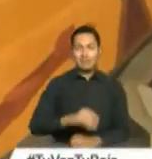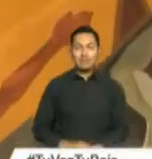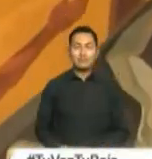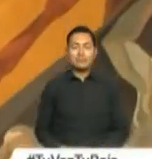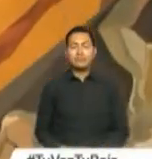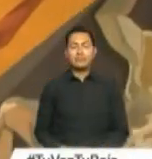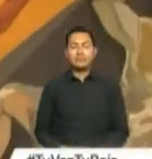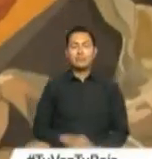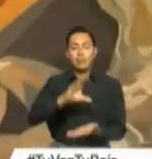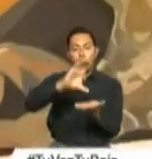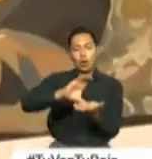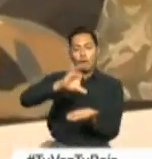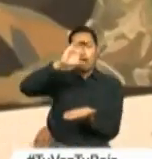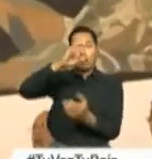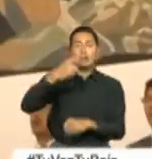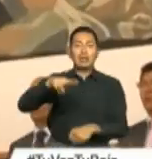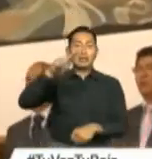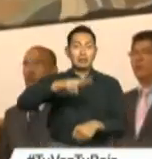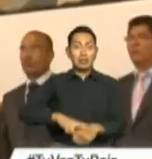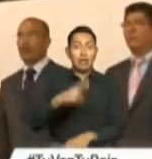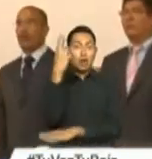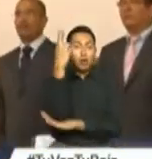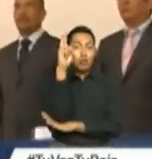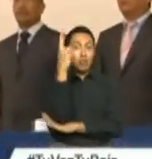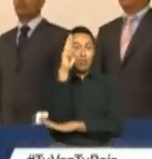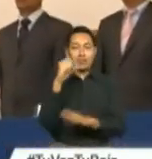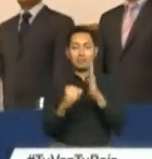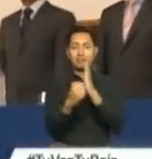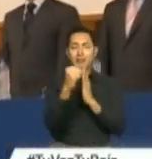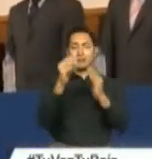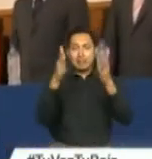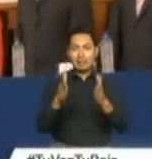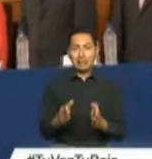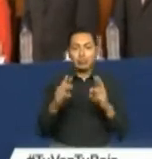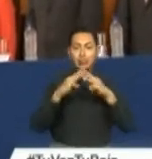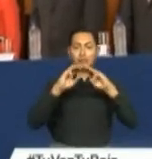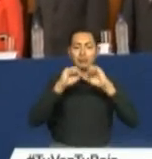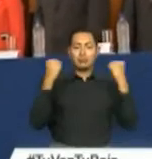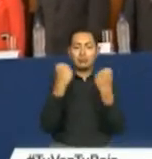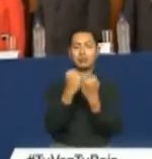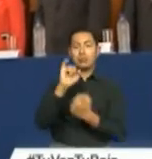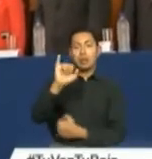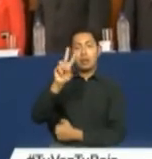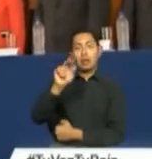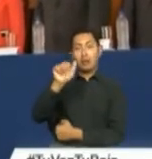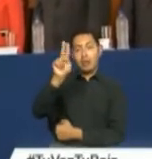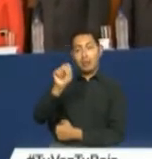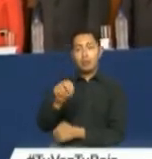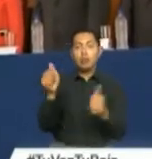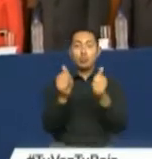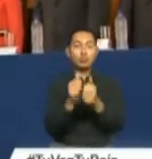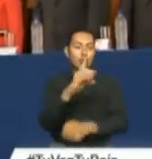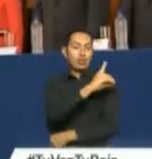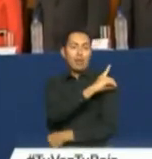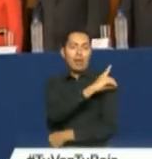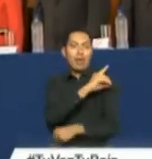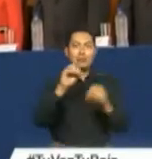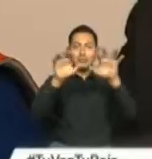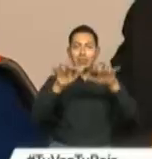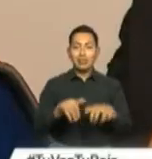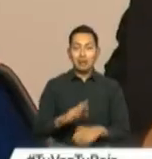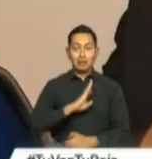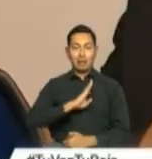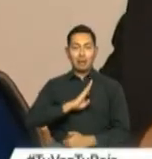En el Colegio Nacional Vicente Roca Fuerte, el ministro de Inclusión Económica y Social, Iván Espinel, y delegados de la Secretaría Técnica del